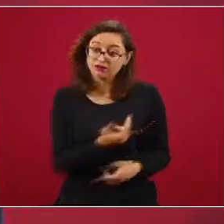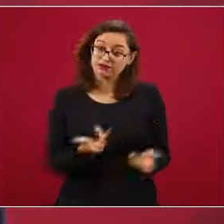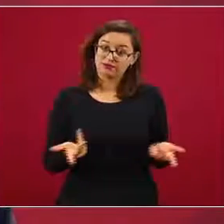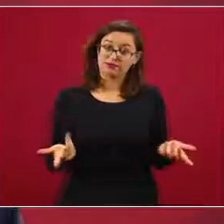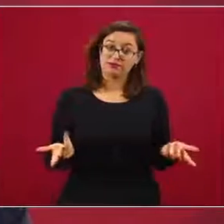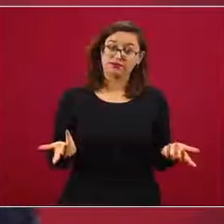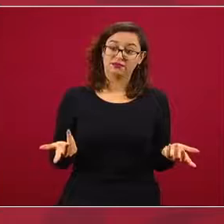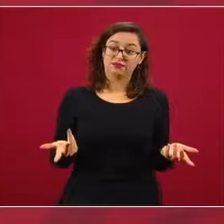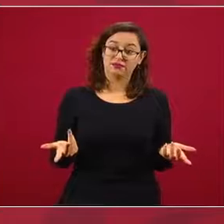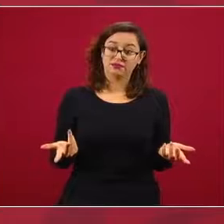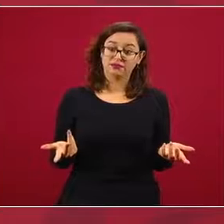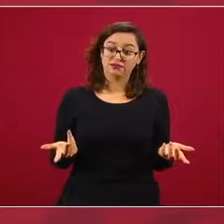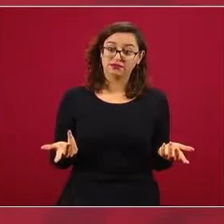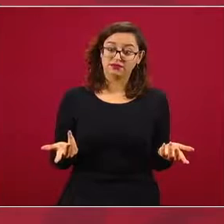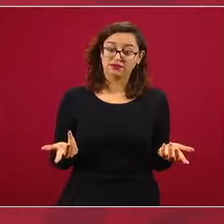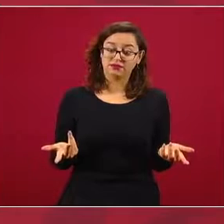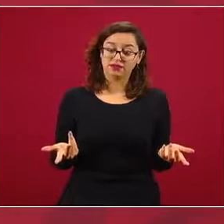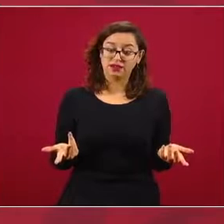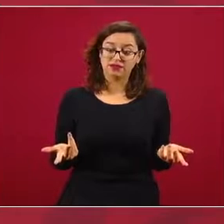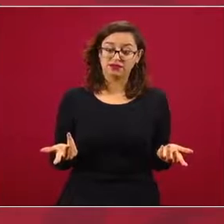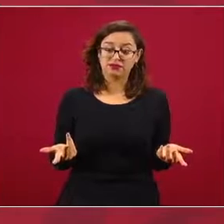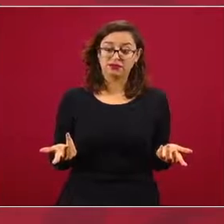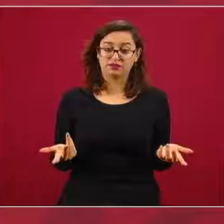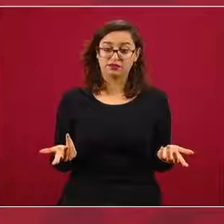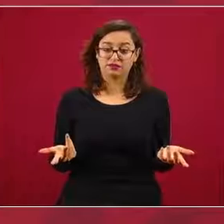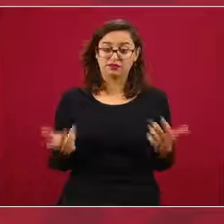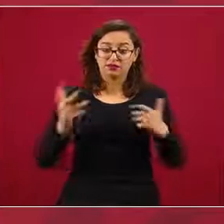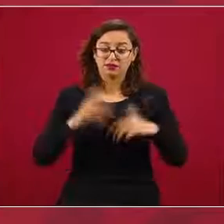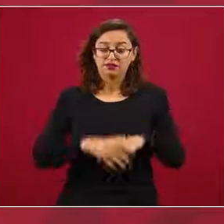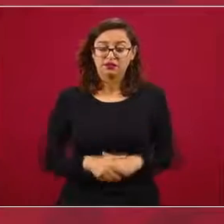Entonces, tenemos que